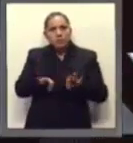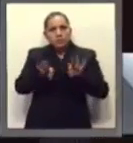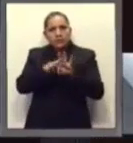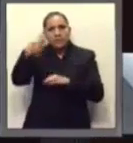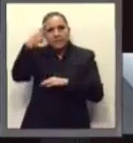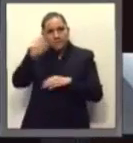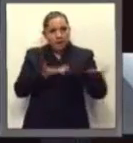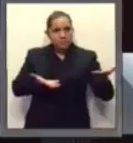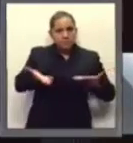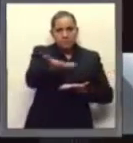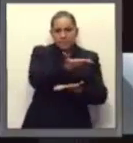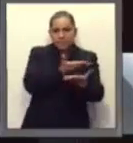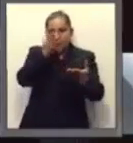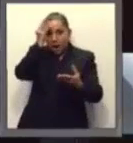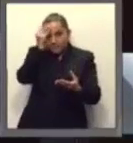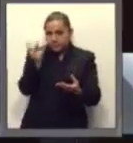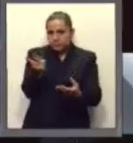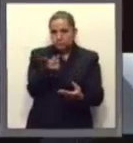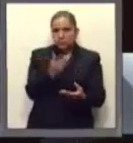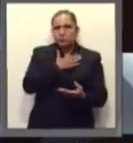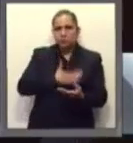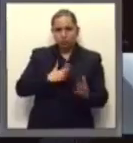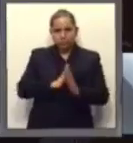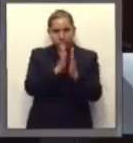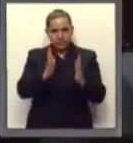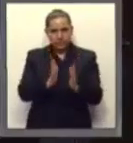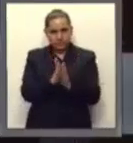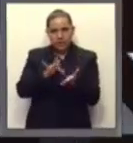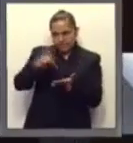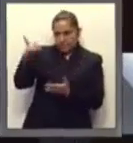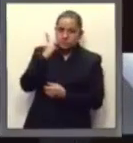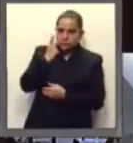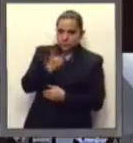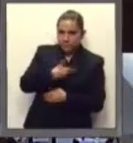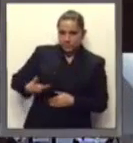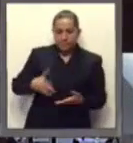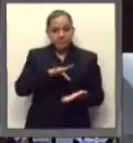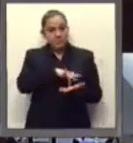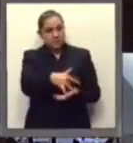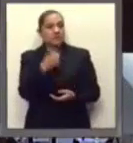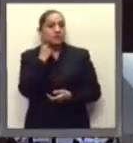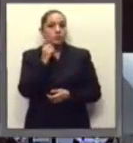Es cuanto, señora presidenta. Gracias, diputado Santiago.